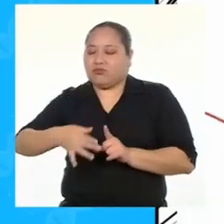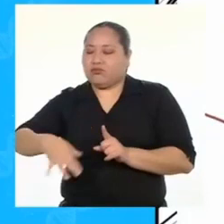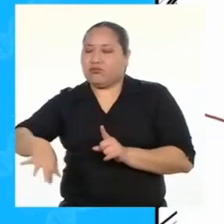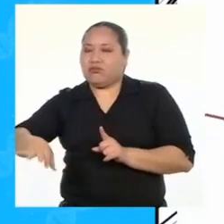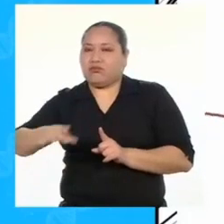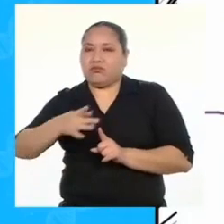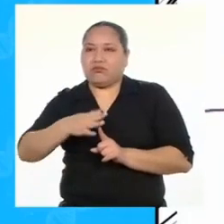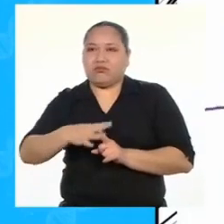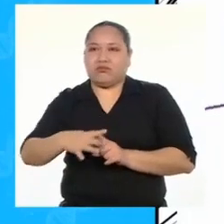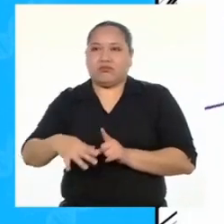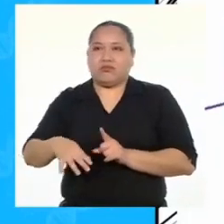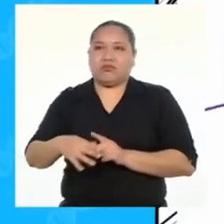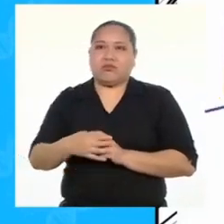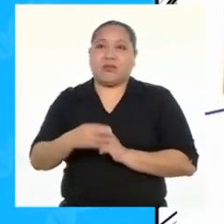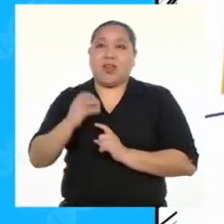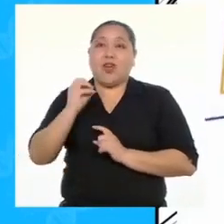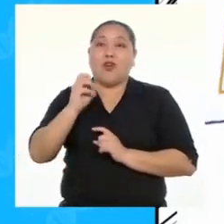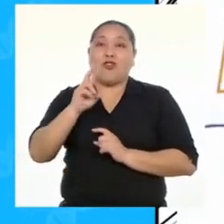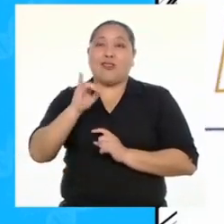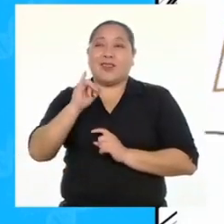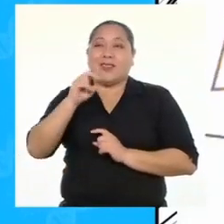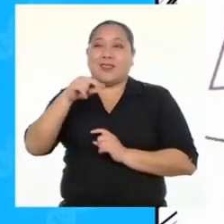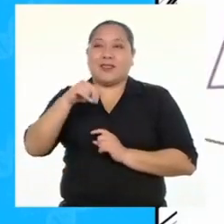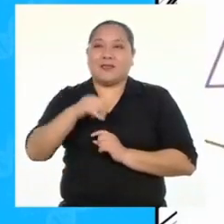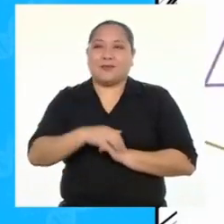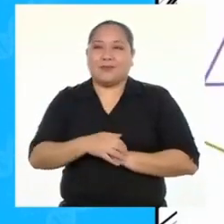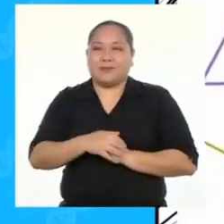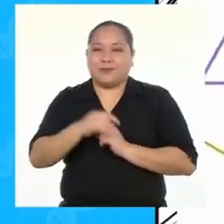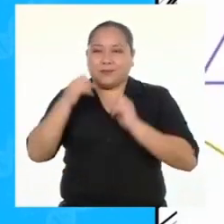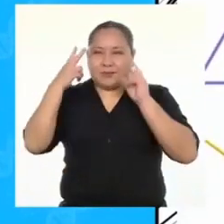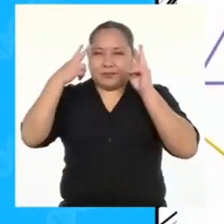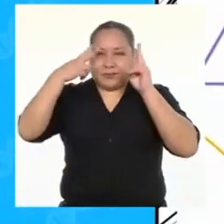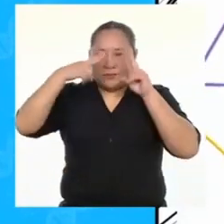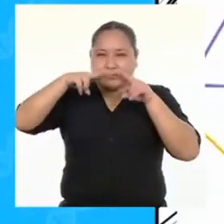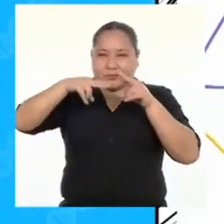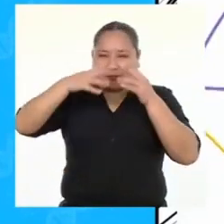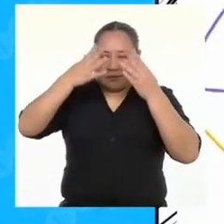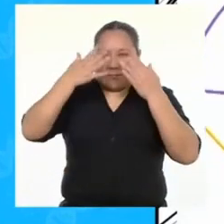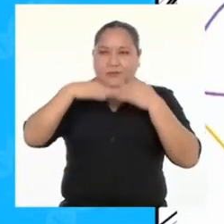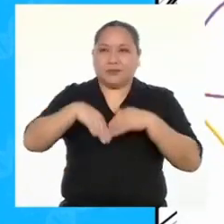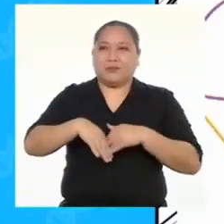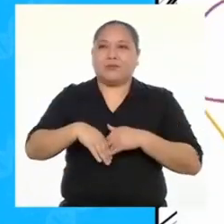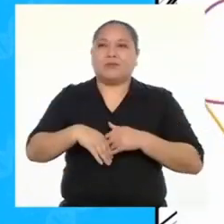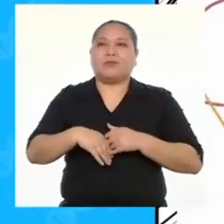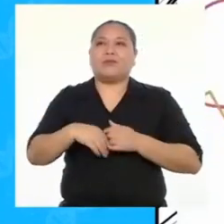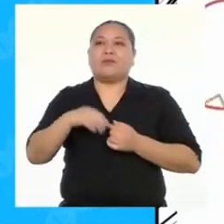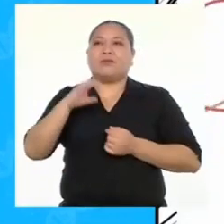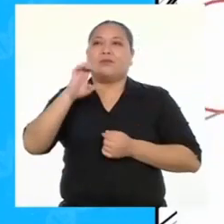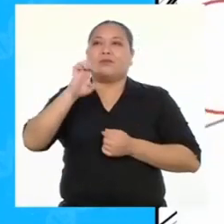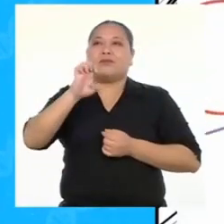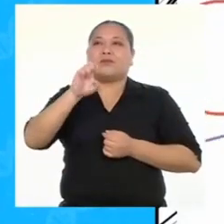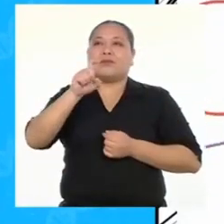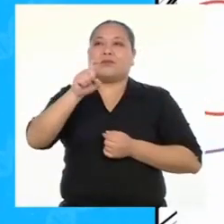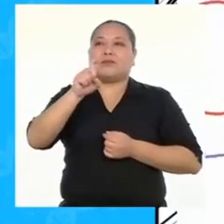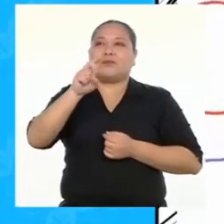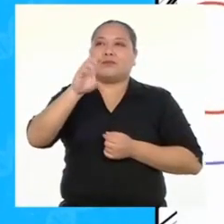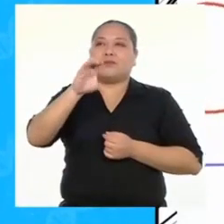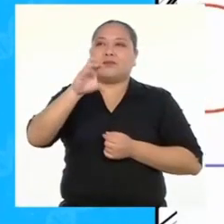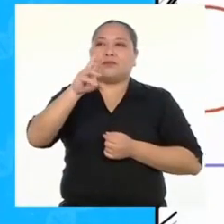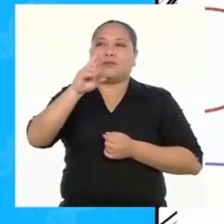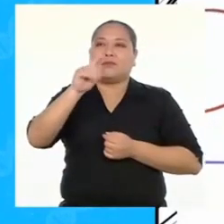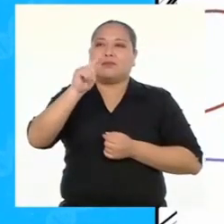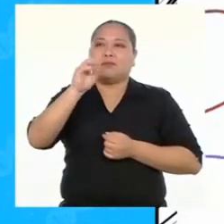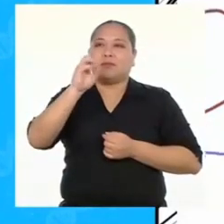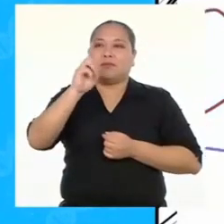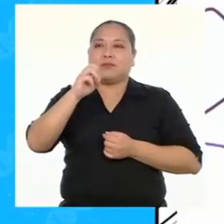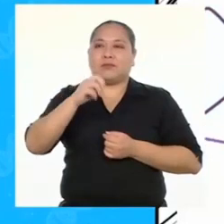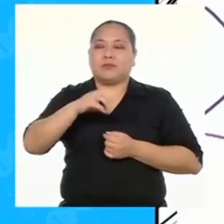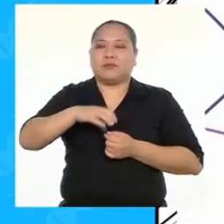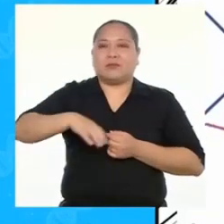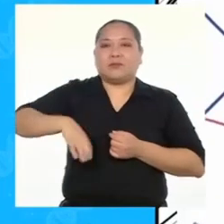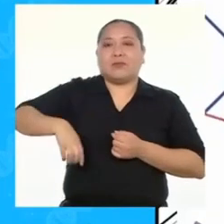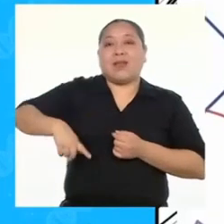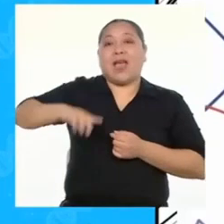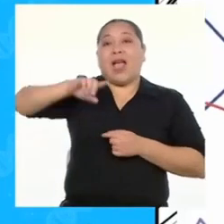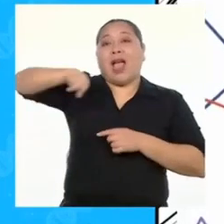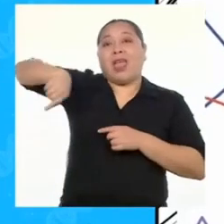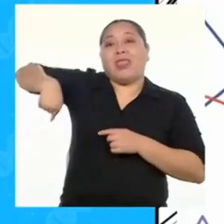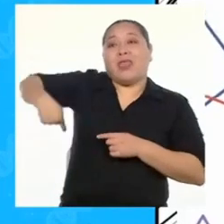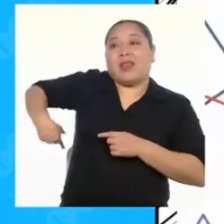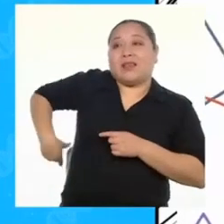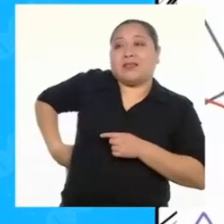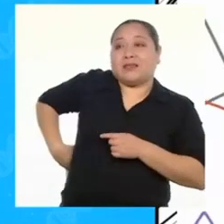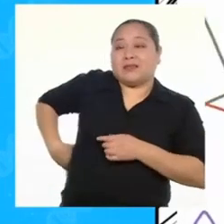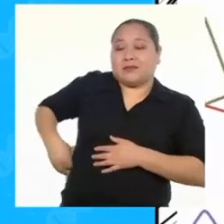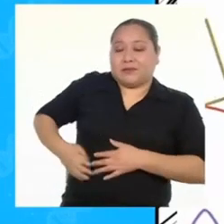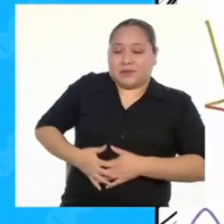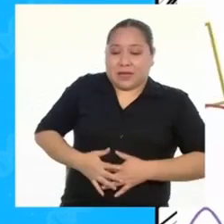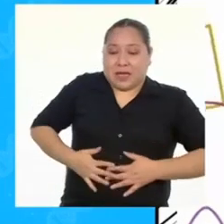exterior. Ahora, centrándonos en el sistema excretor humano, sus riñones se ubican en la parte posterior